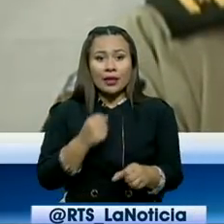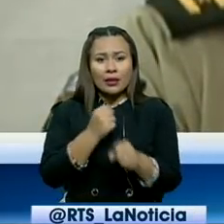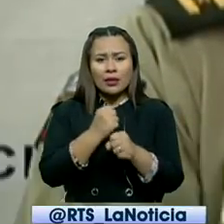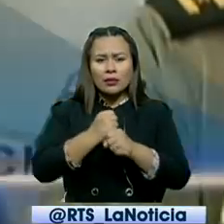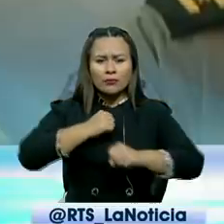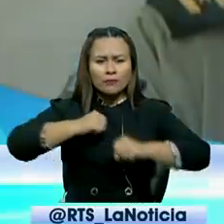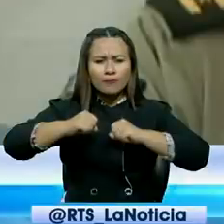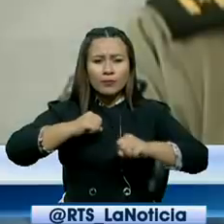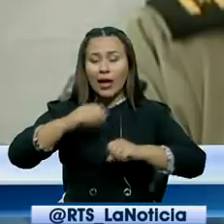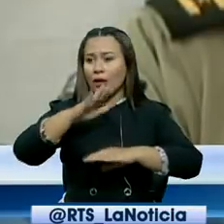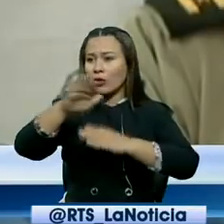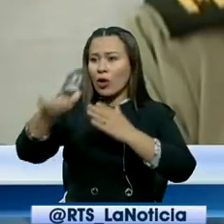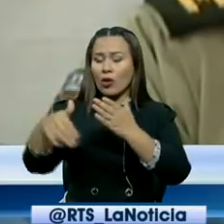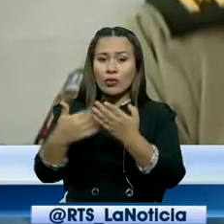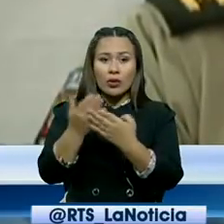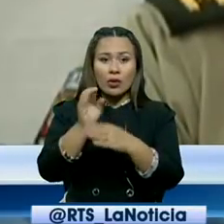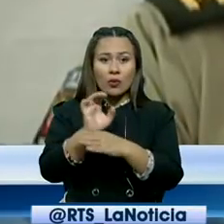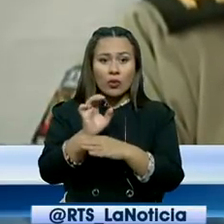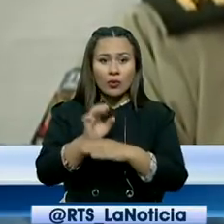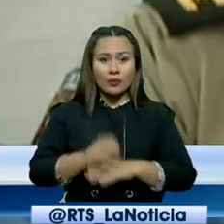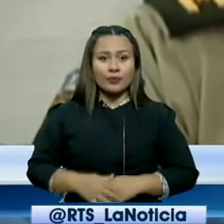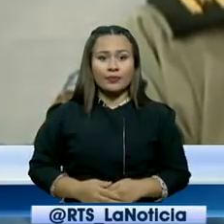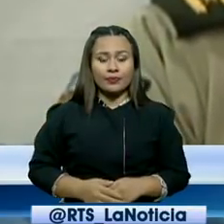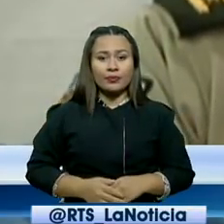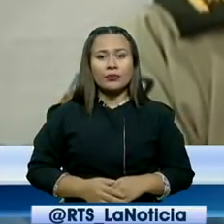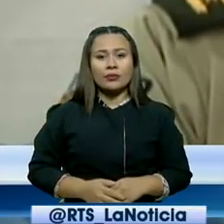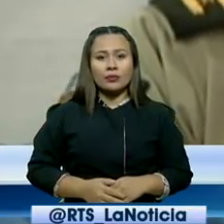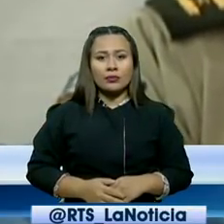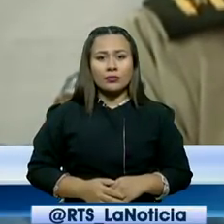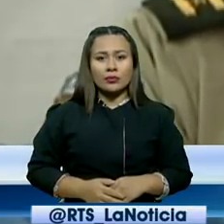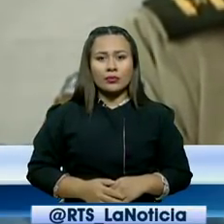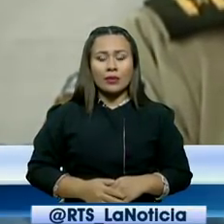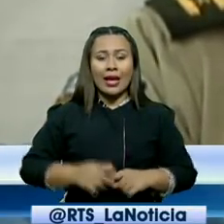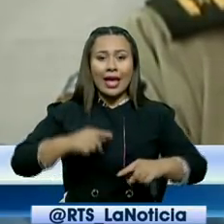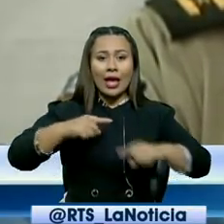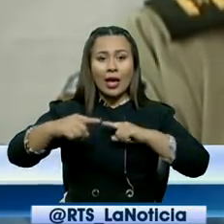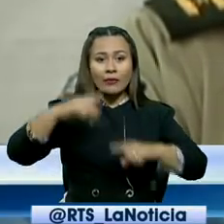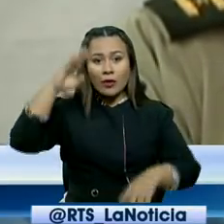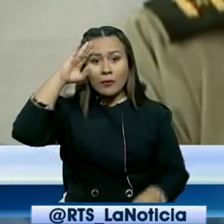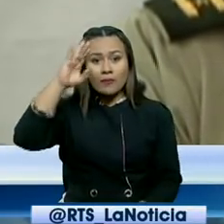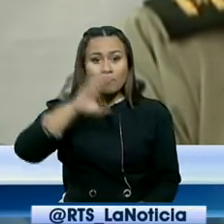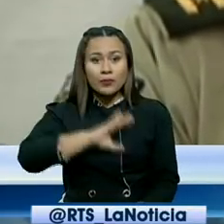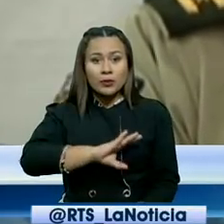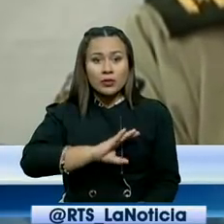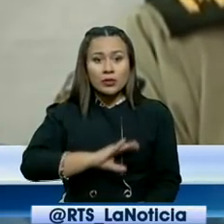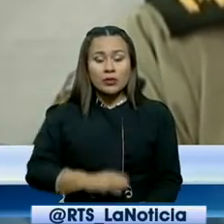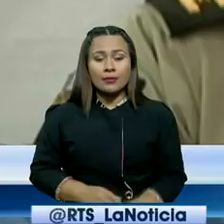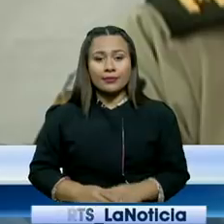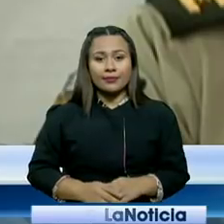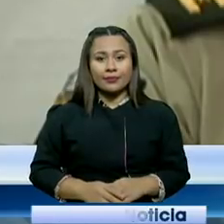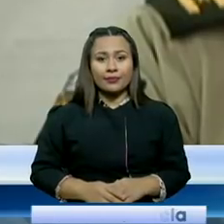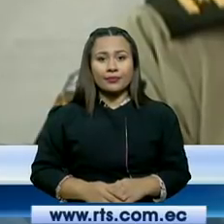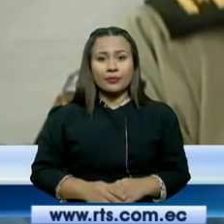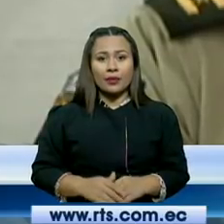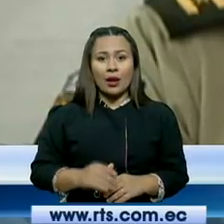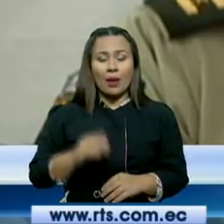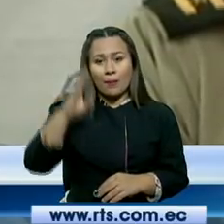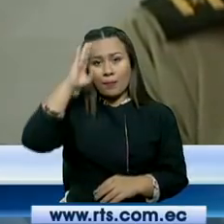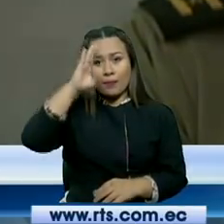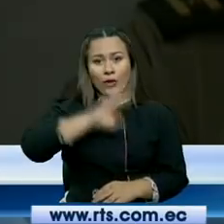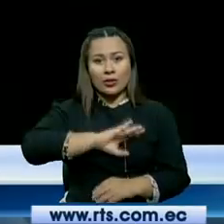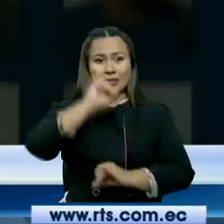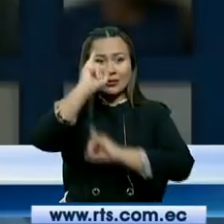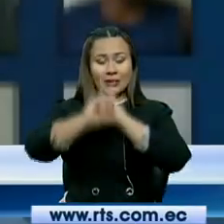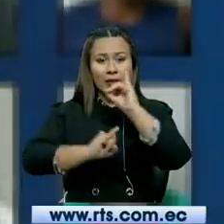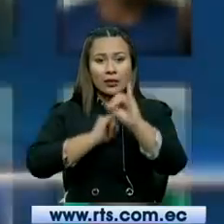operativas a nivel nacional a través de las jefaturas de policía judicial, Interpol y el bloque de